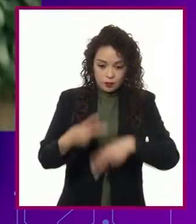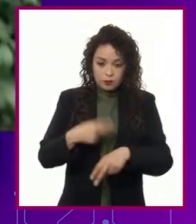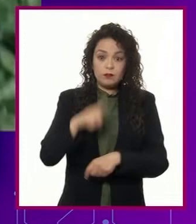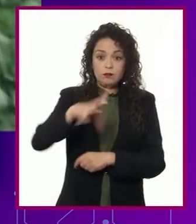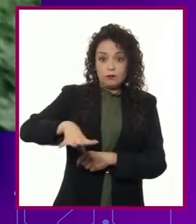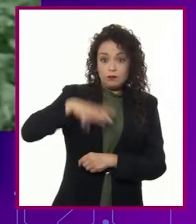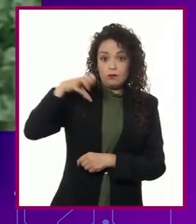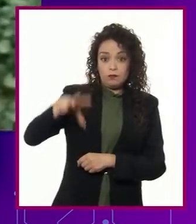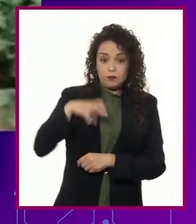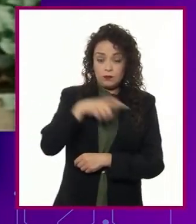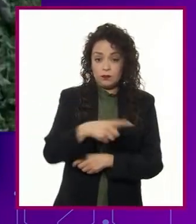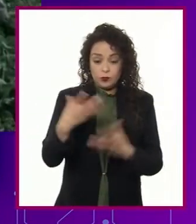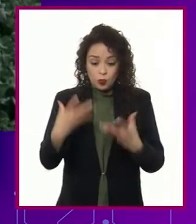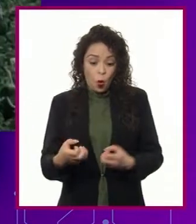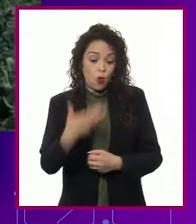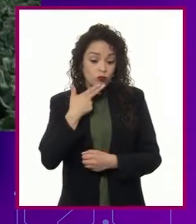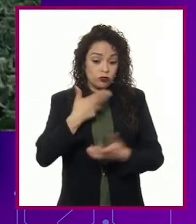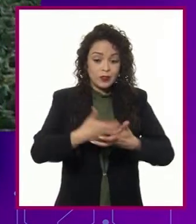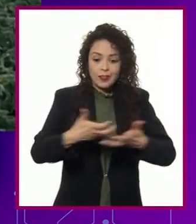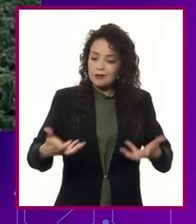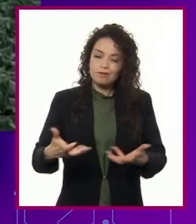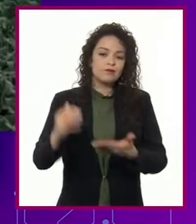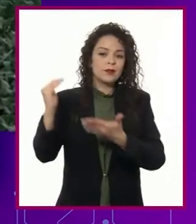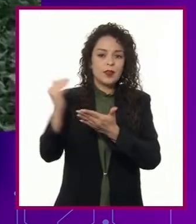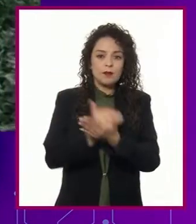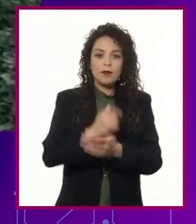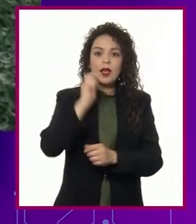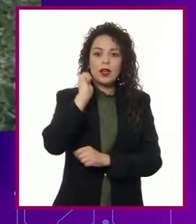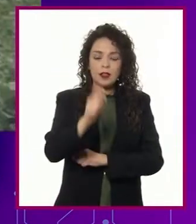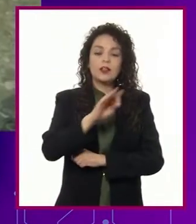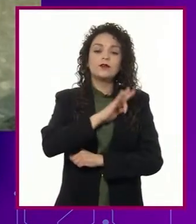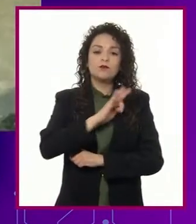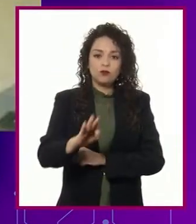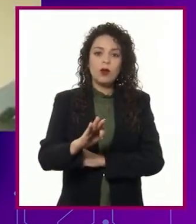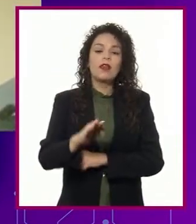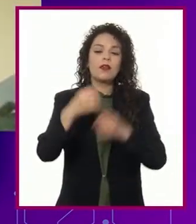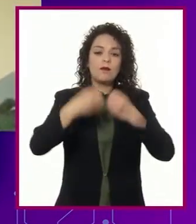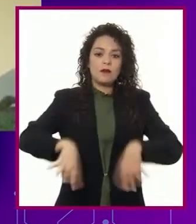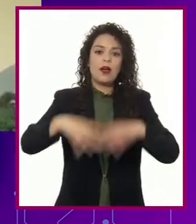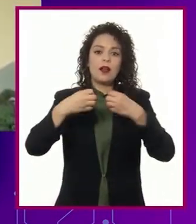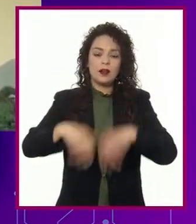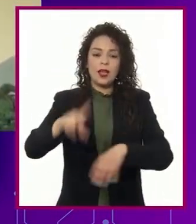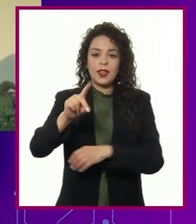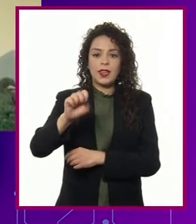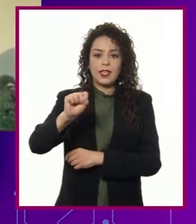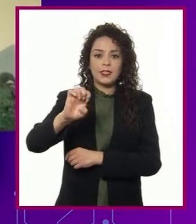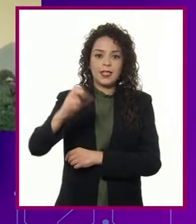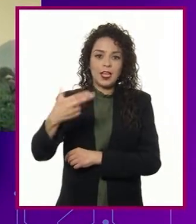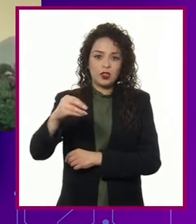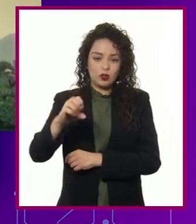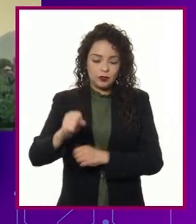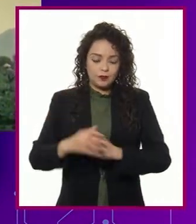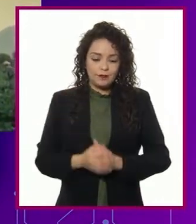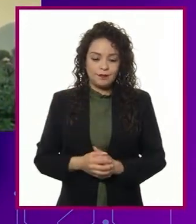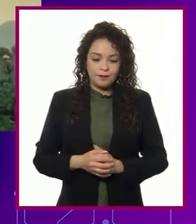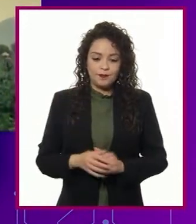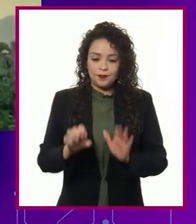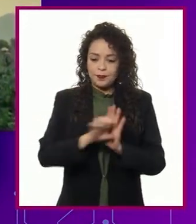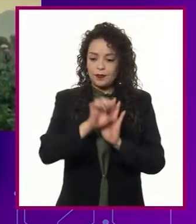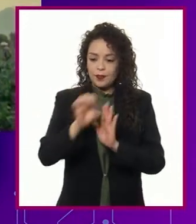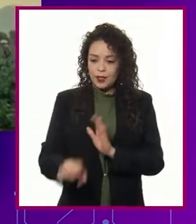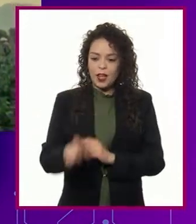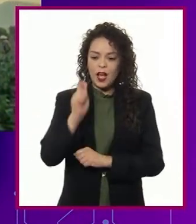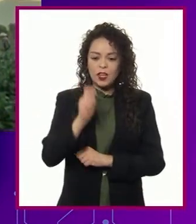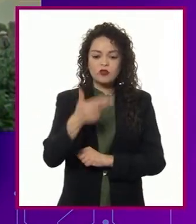los recursos y minimizar el impacto de la producción y de los desechos. Ejemplo de ello es el uso de